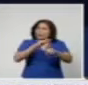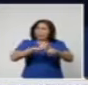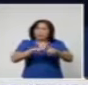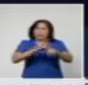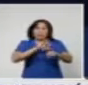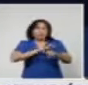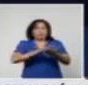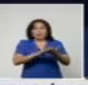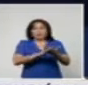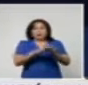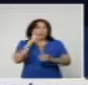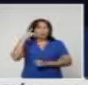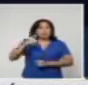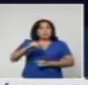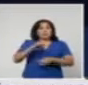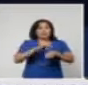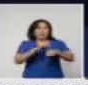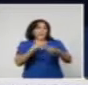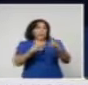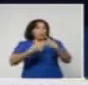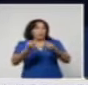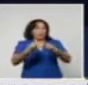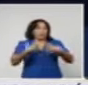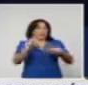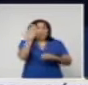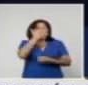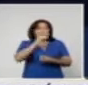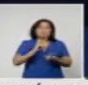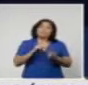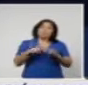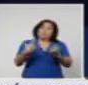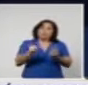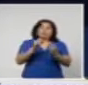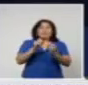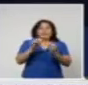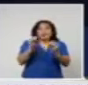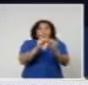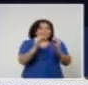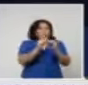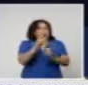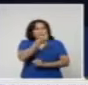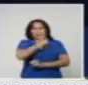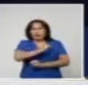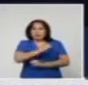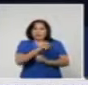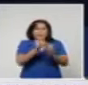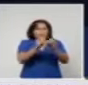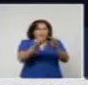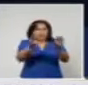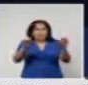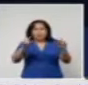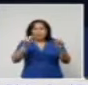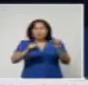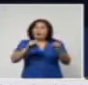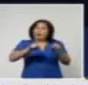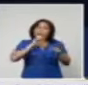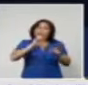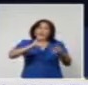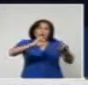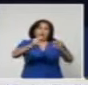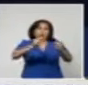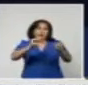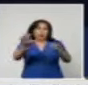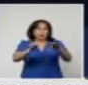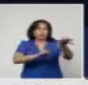es lo que, entre otras cosas, además de su alta contagiosidad, ha hecho difícil su control en el mundo.